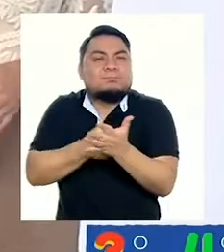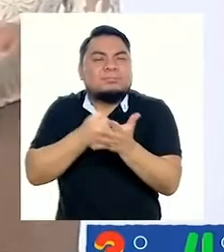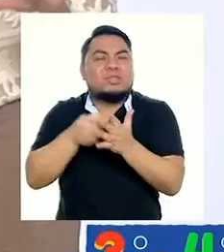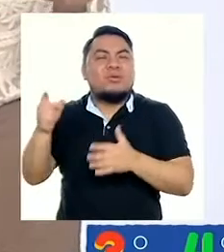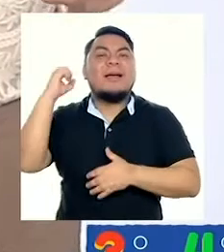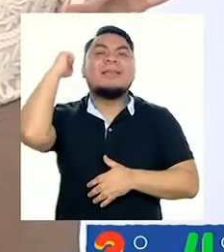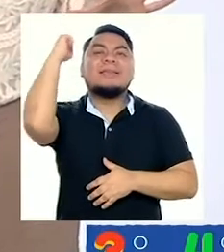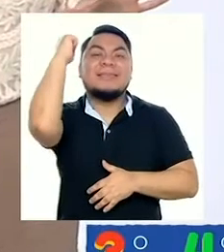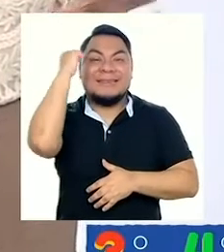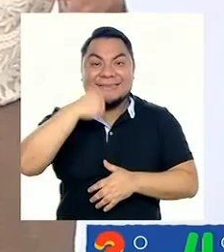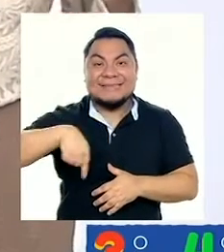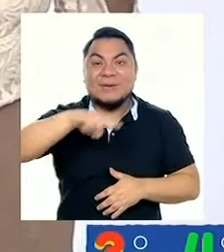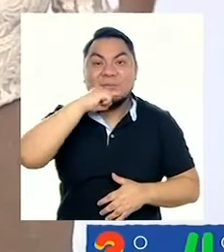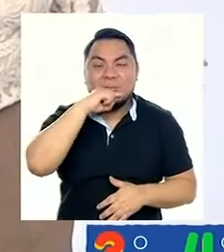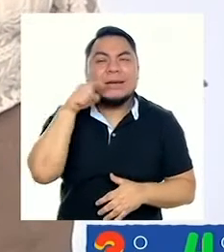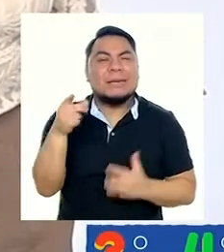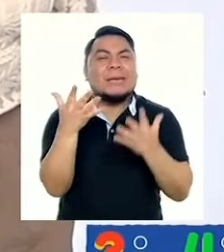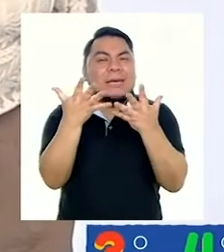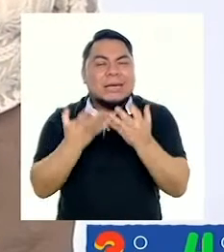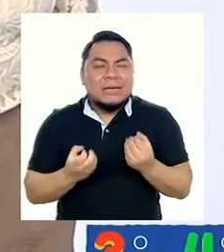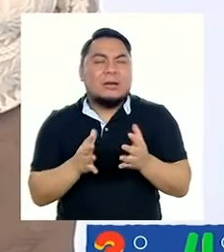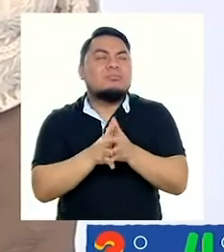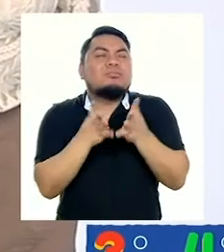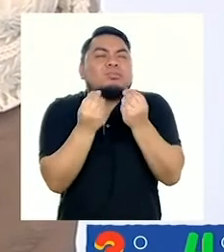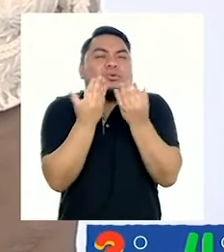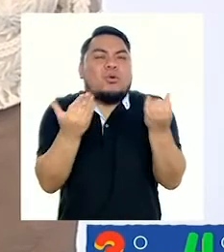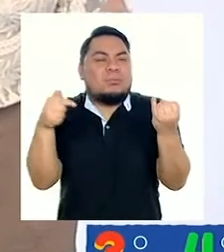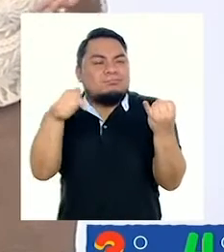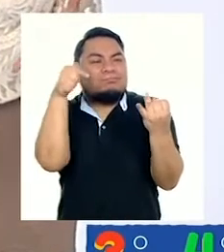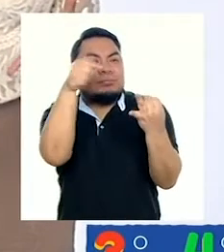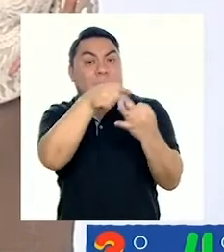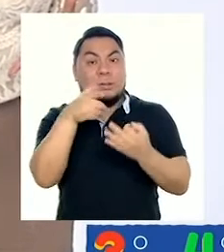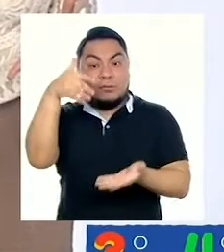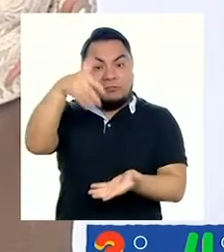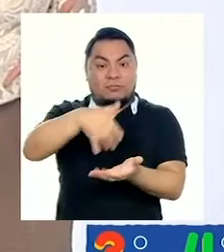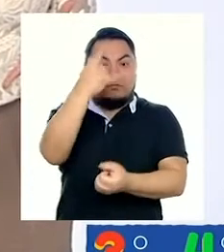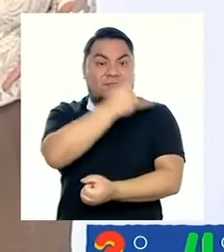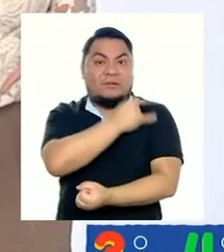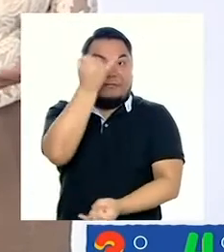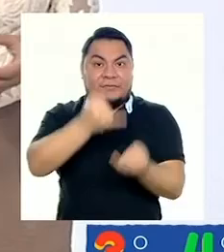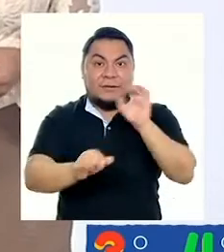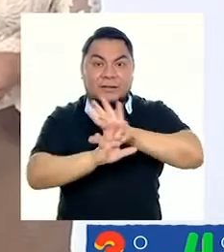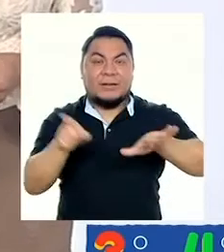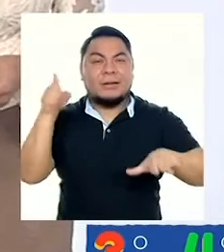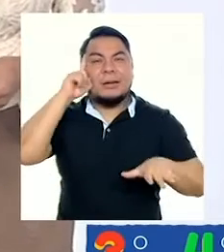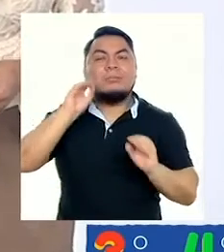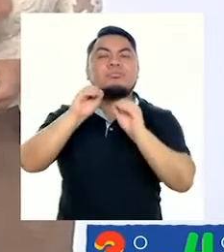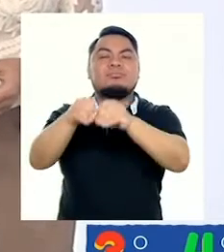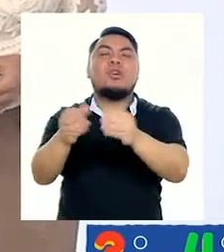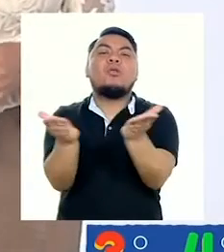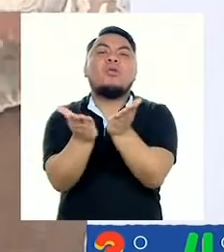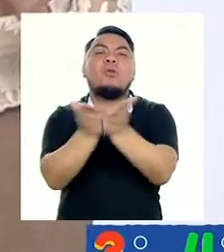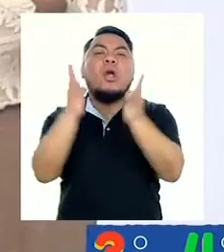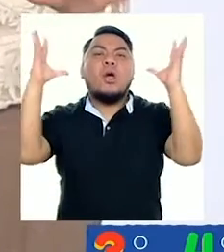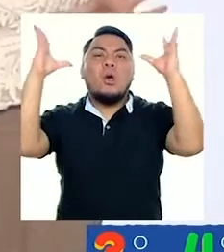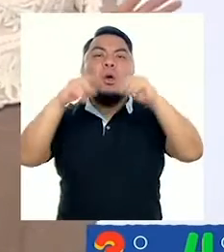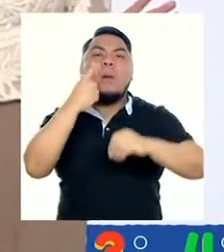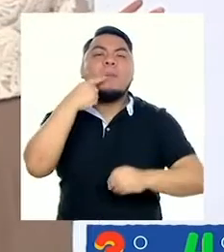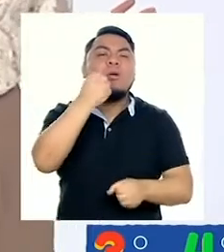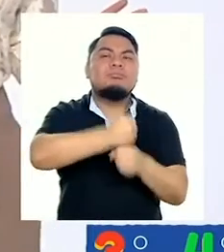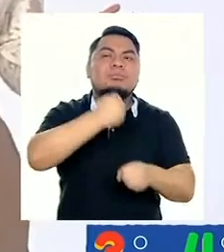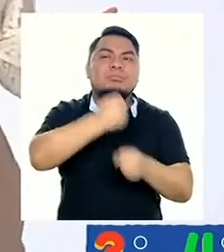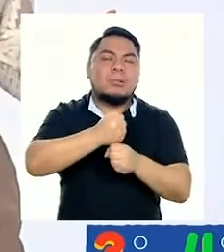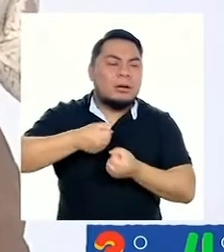nuestros derechos. Ella quería tantas cosas que luego de terminar su carrera, creó una escuela nocturna para obreros que